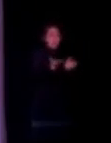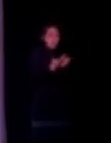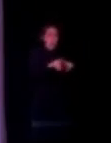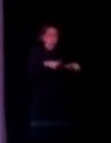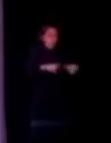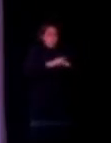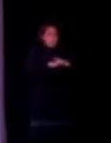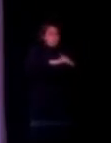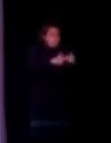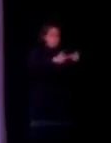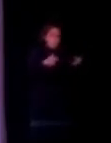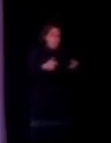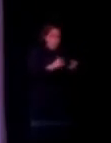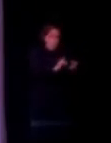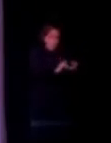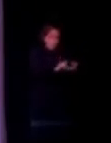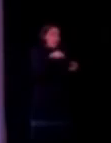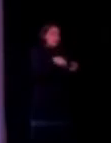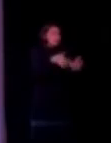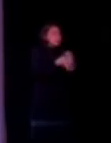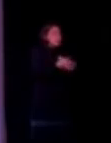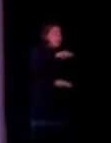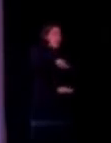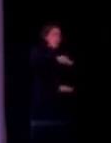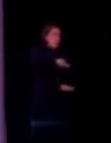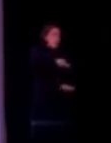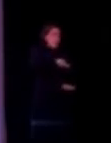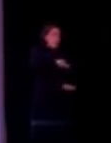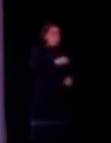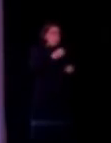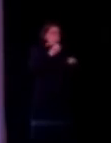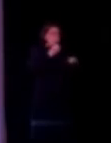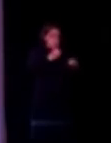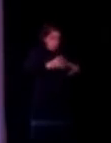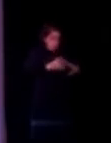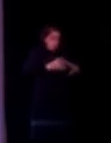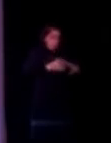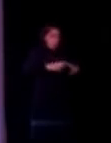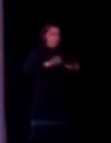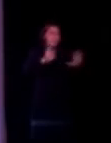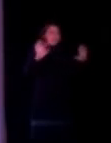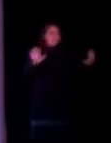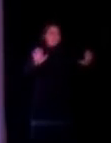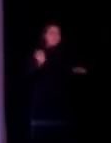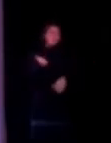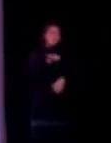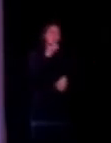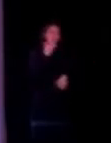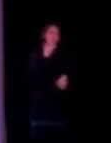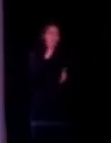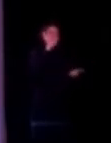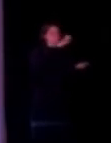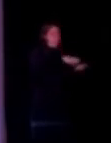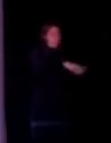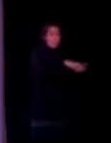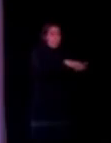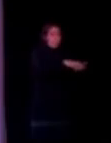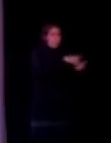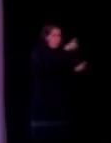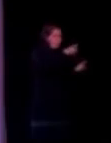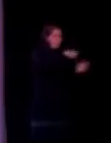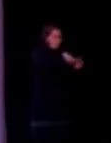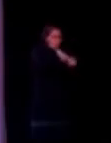Bueno, eso es muy diferente que toda la escuela esté mojada en el océano de la ética.